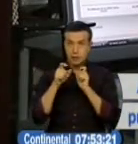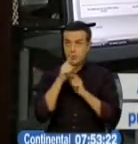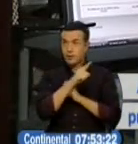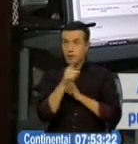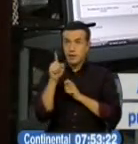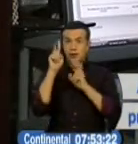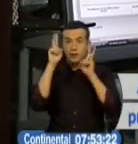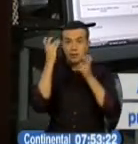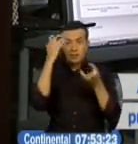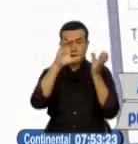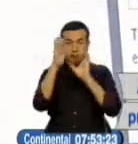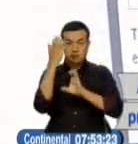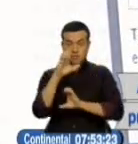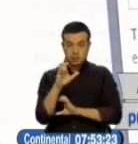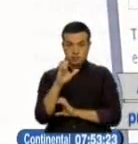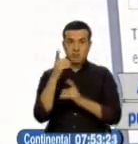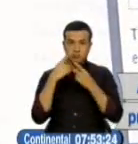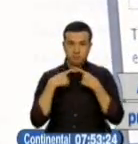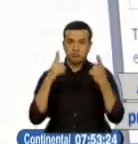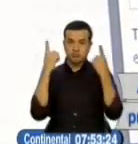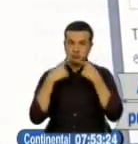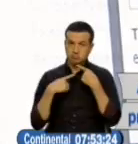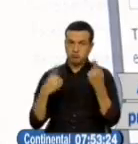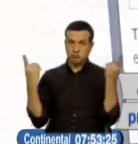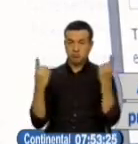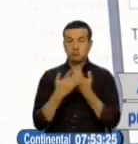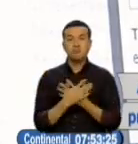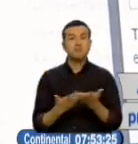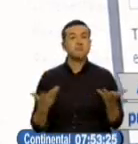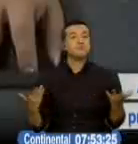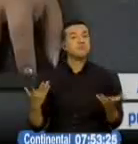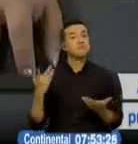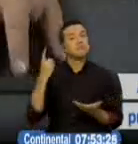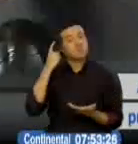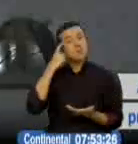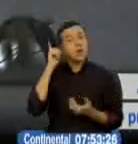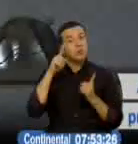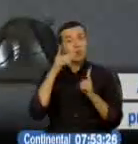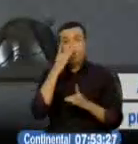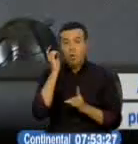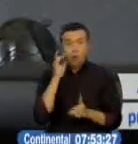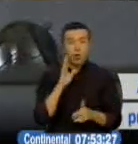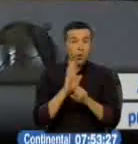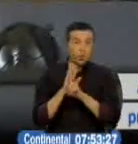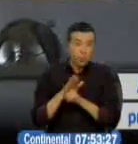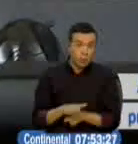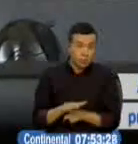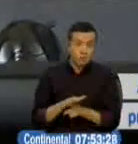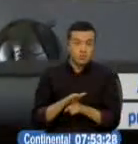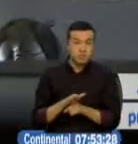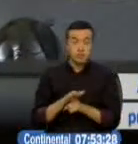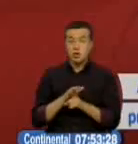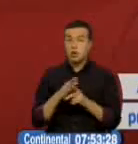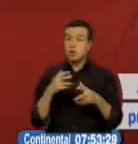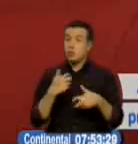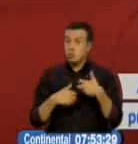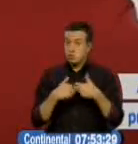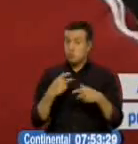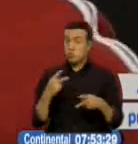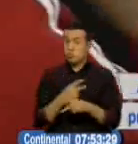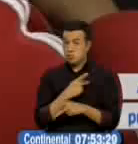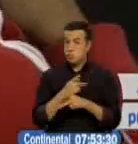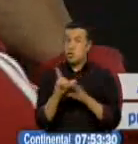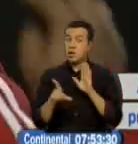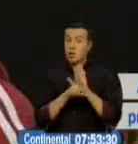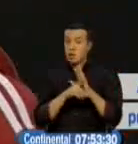compartan contenido y lo difundan públicamente, mismos que puedan constituir actos de odio o discriminación, delitos tipificados en el